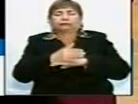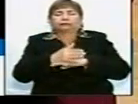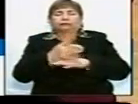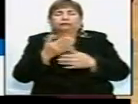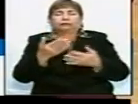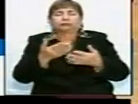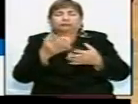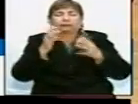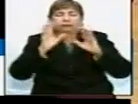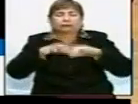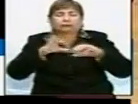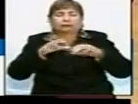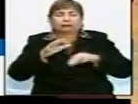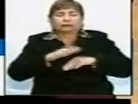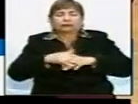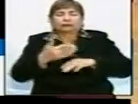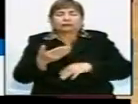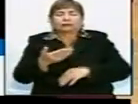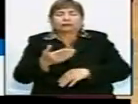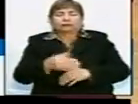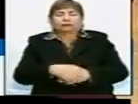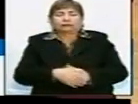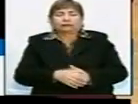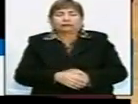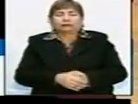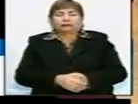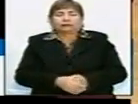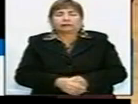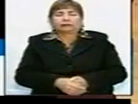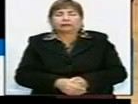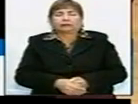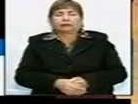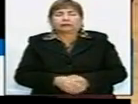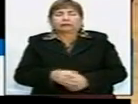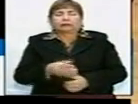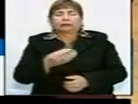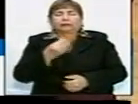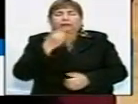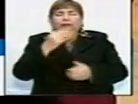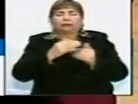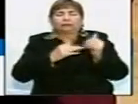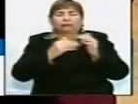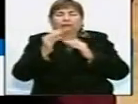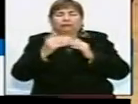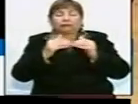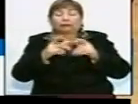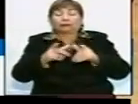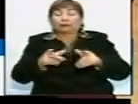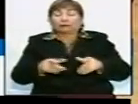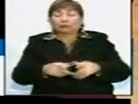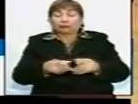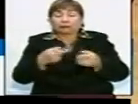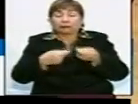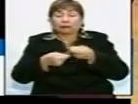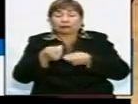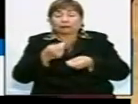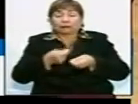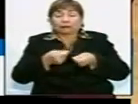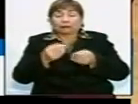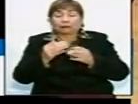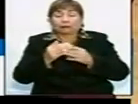después del año 97 98 que son hacia avión en un lago porque iban a construir un centro comercial un mol